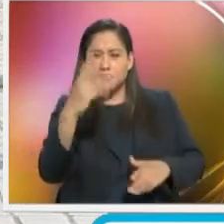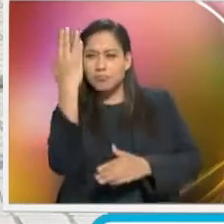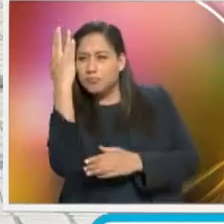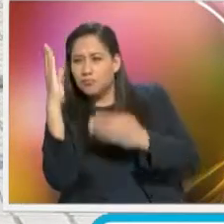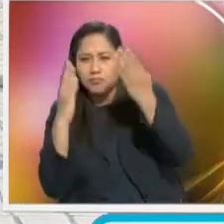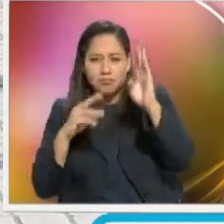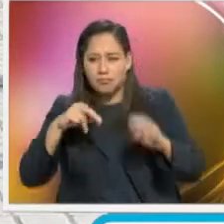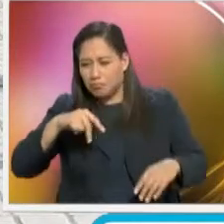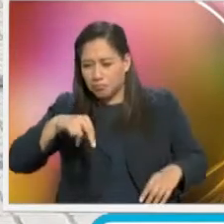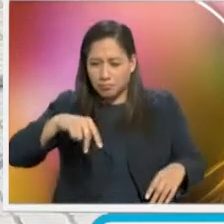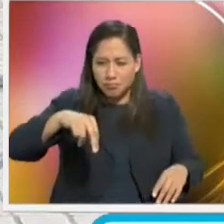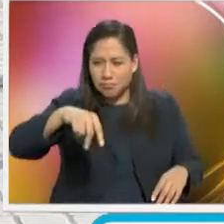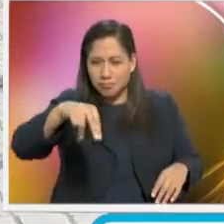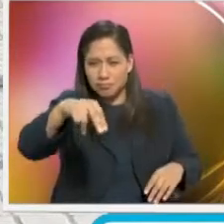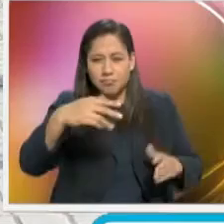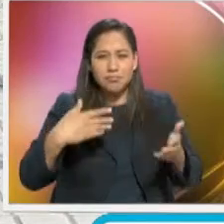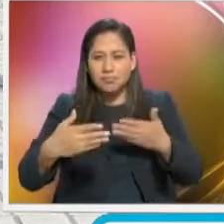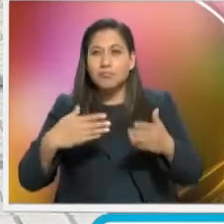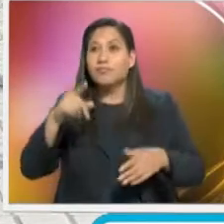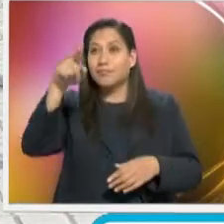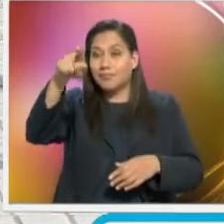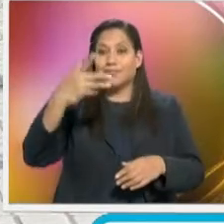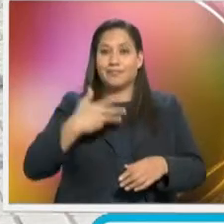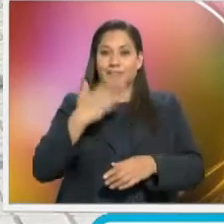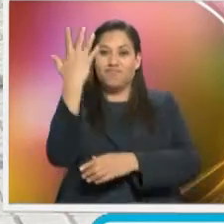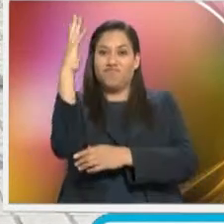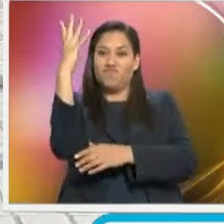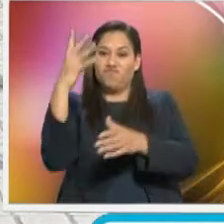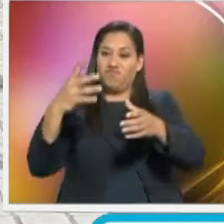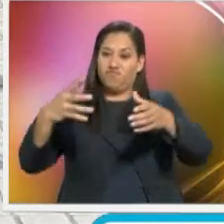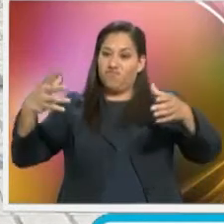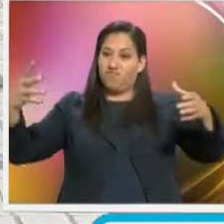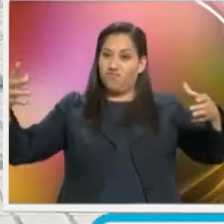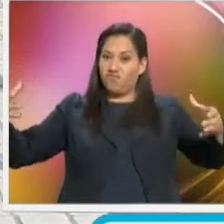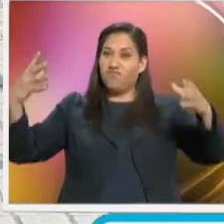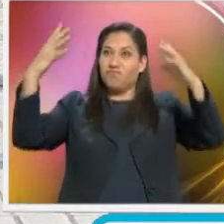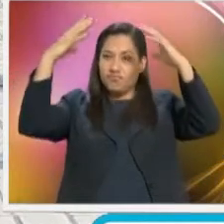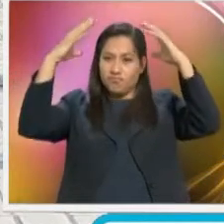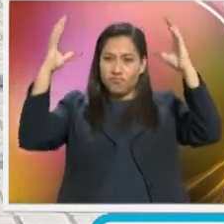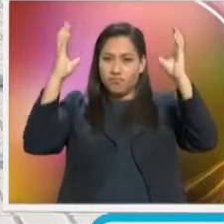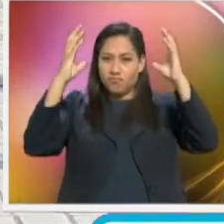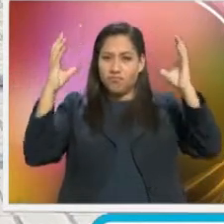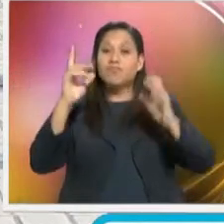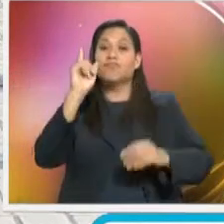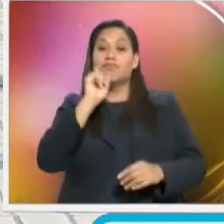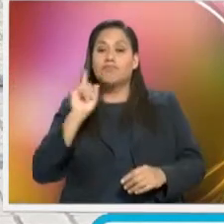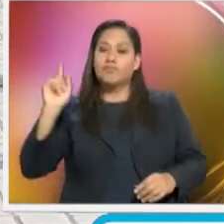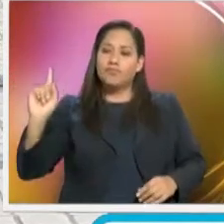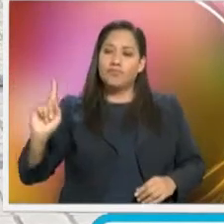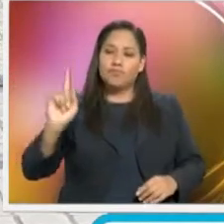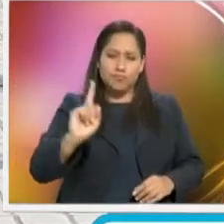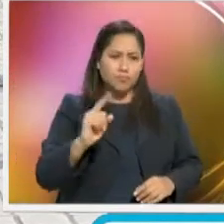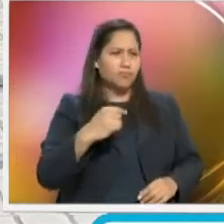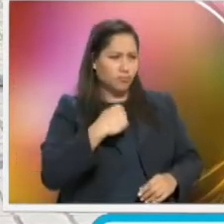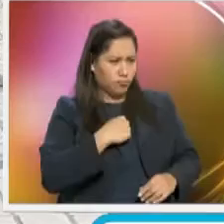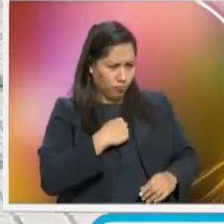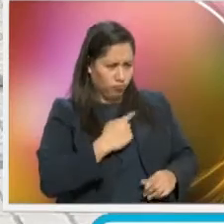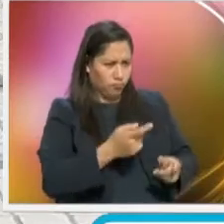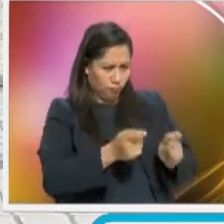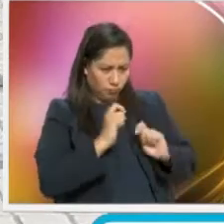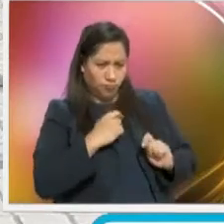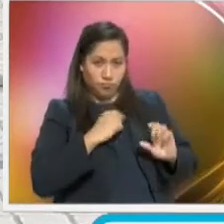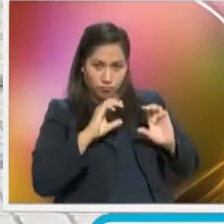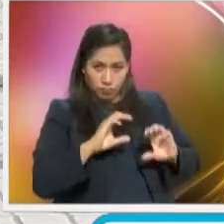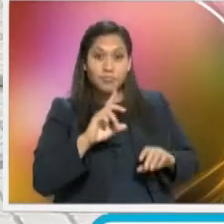el que estaba aquel agüehuete donde apareció aquella mujer que decía que los iba a cuidar. Y